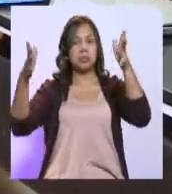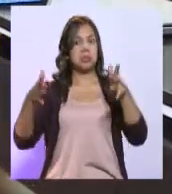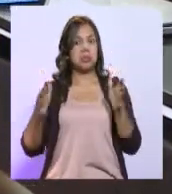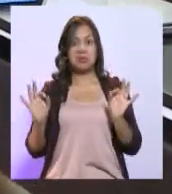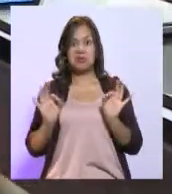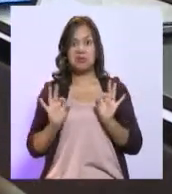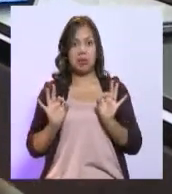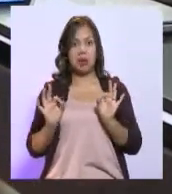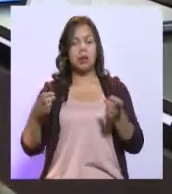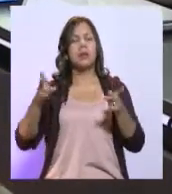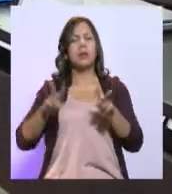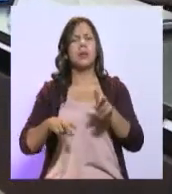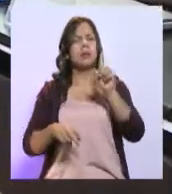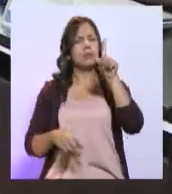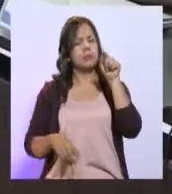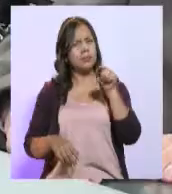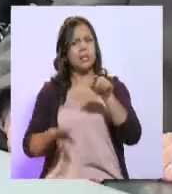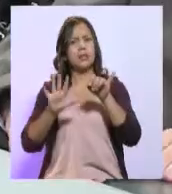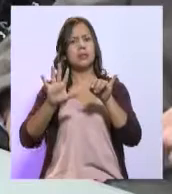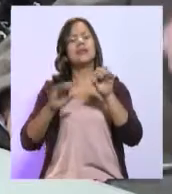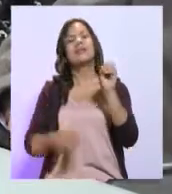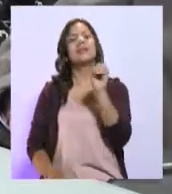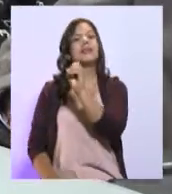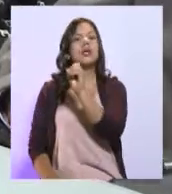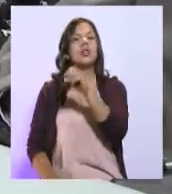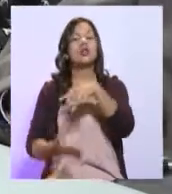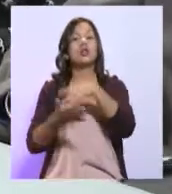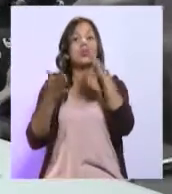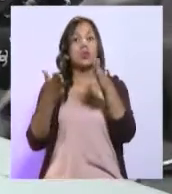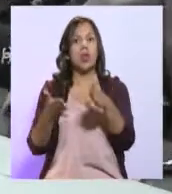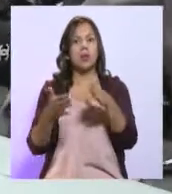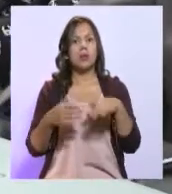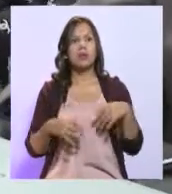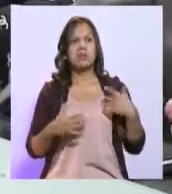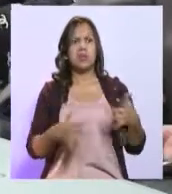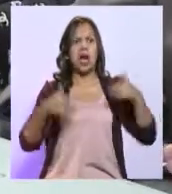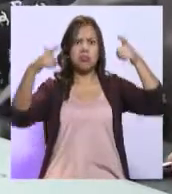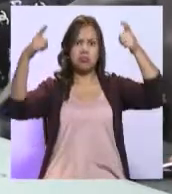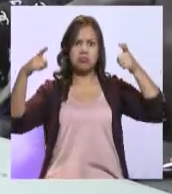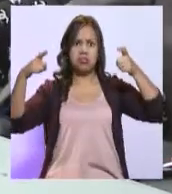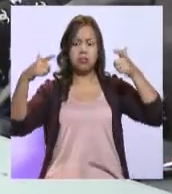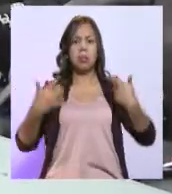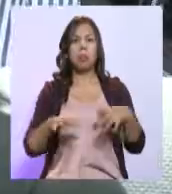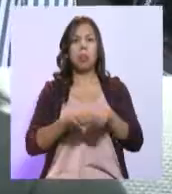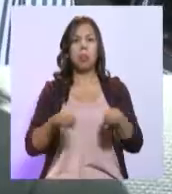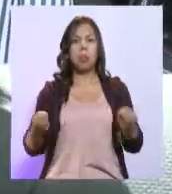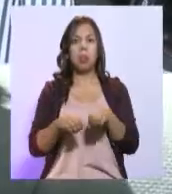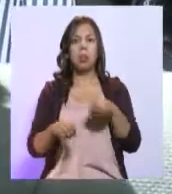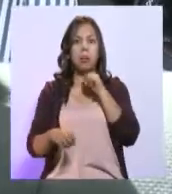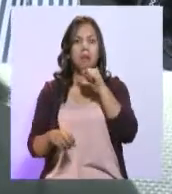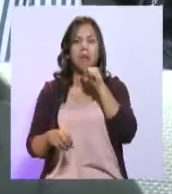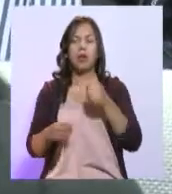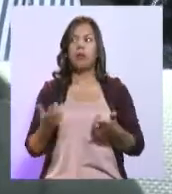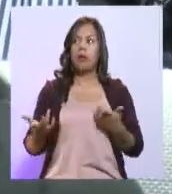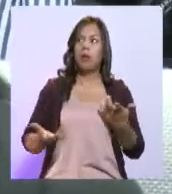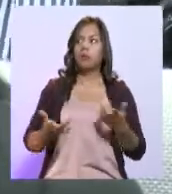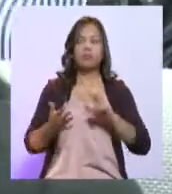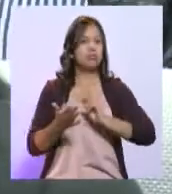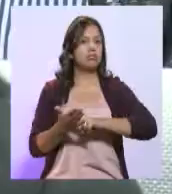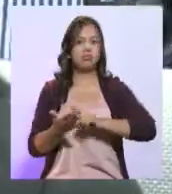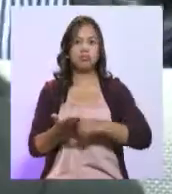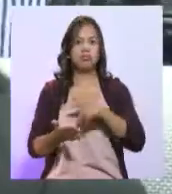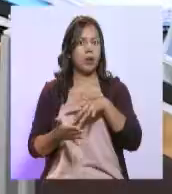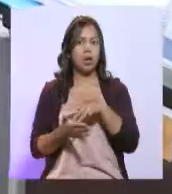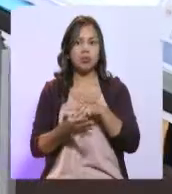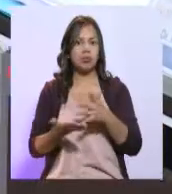hecho de que alrededor de 1.600 estudiantes no cuentan aún, después de varios meses de graduados, con su título académico que avale sus estudios.